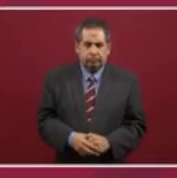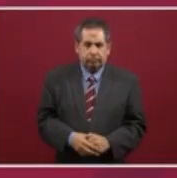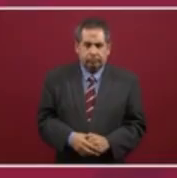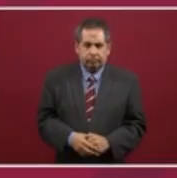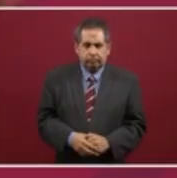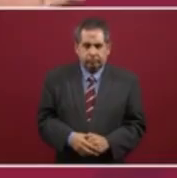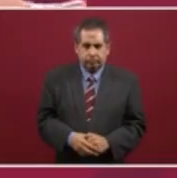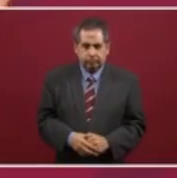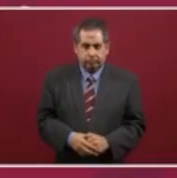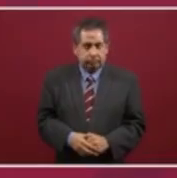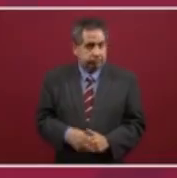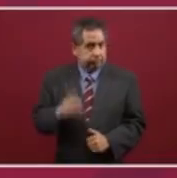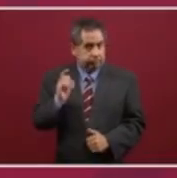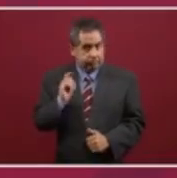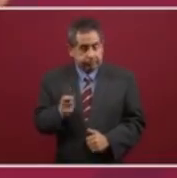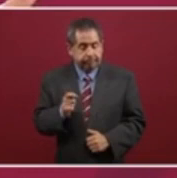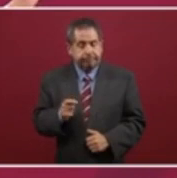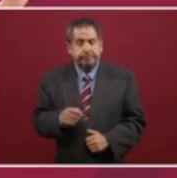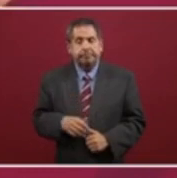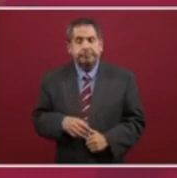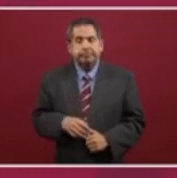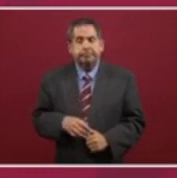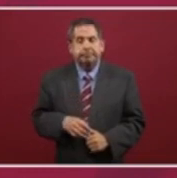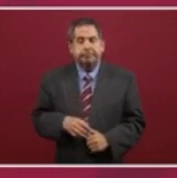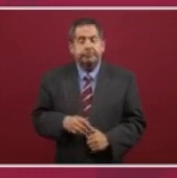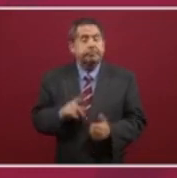Todo lo que signifique